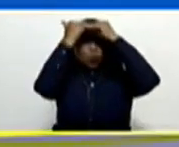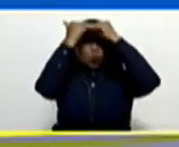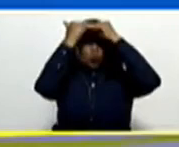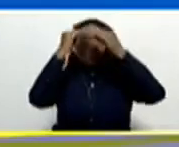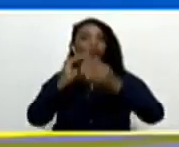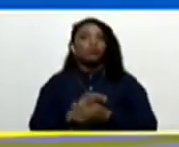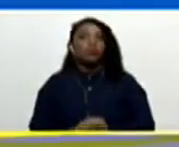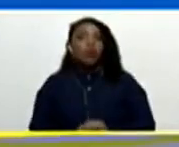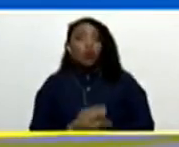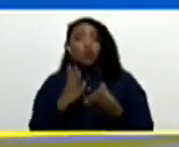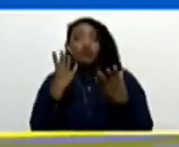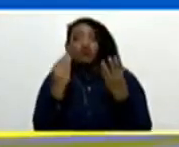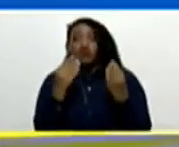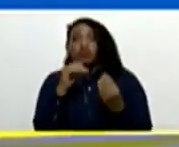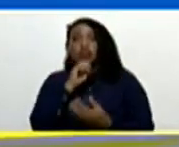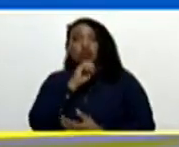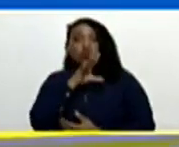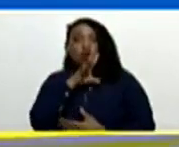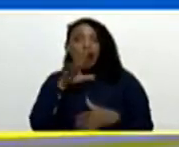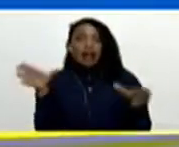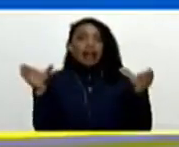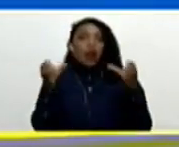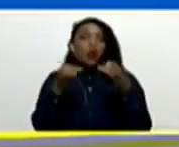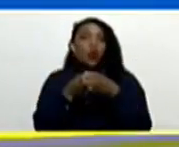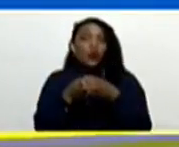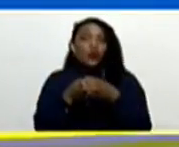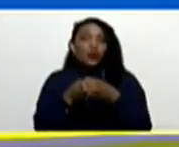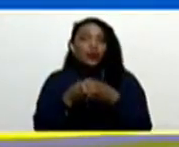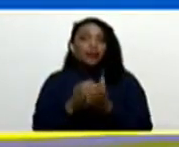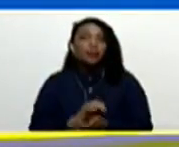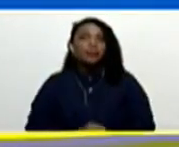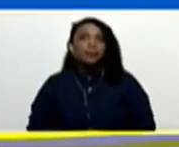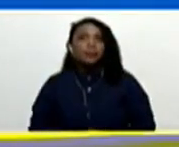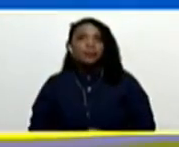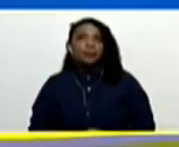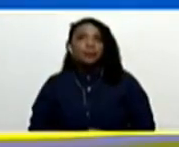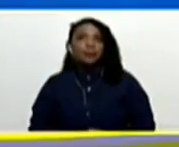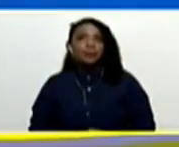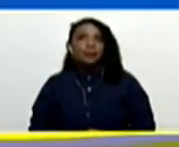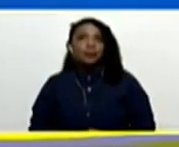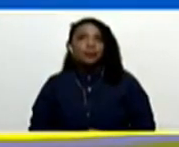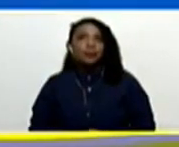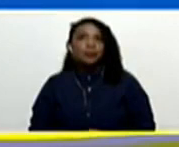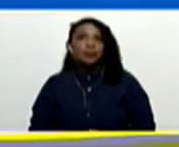tantos pasajes en las reuniones del Grupo El Alba que se tenía.